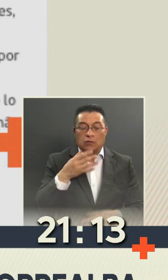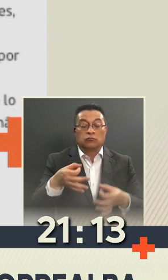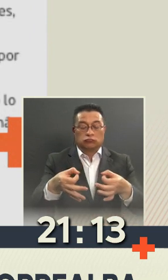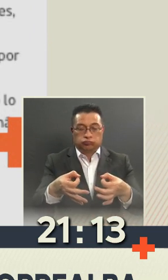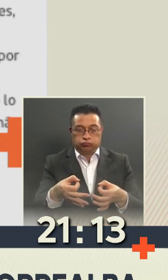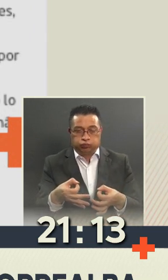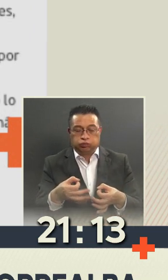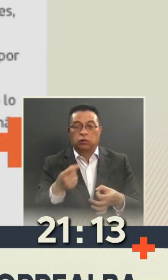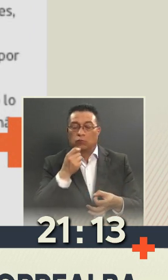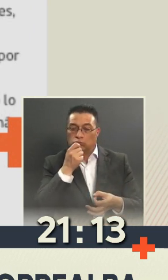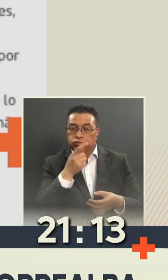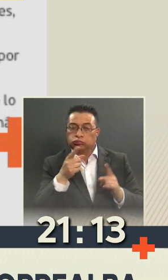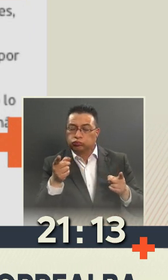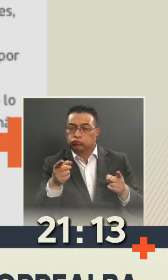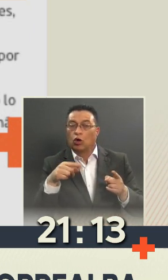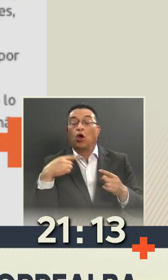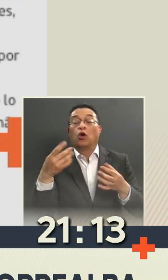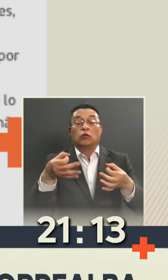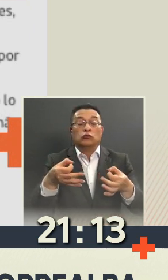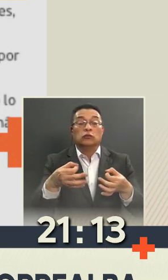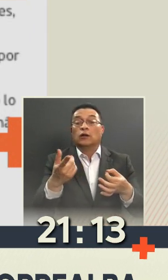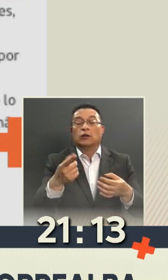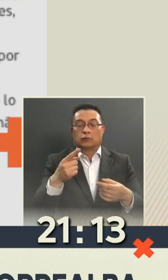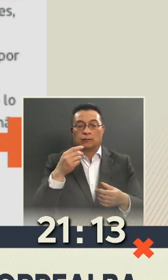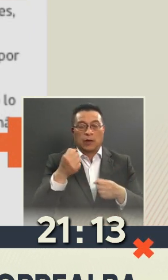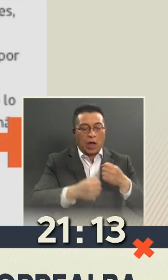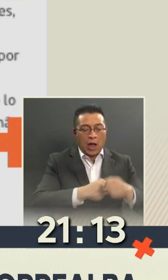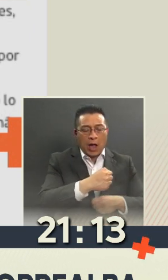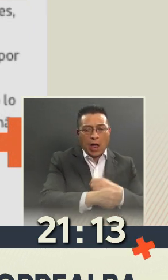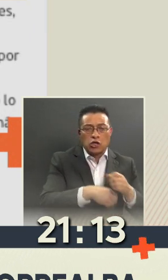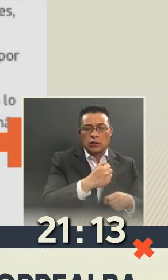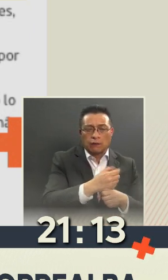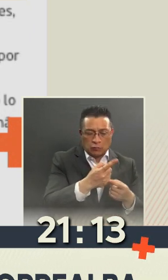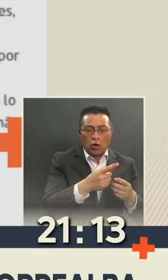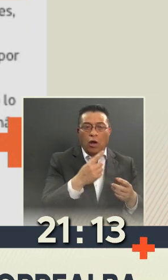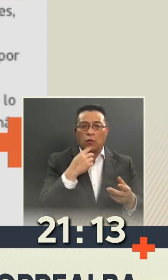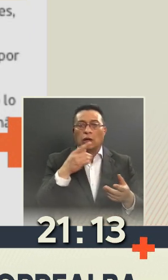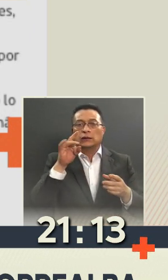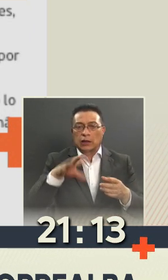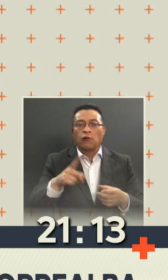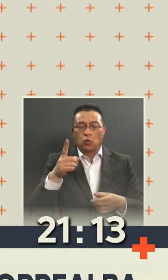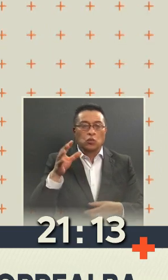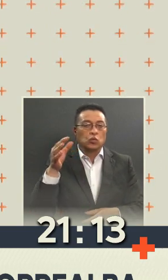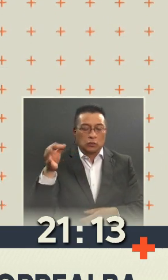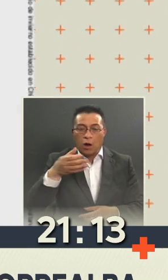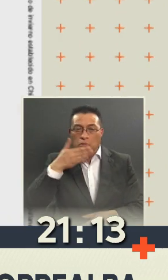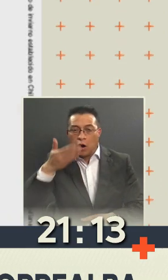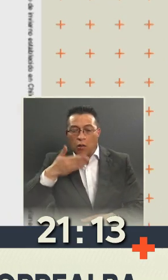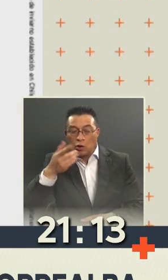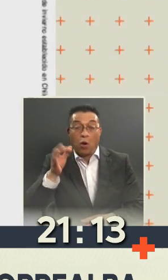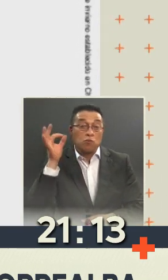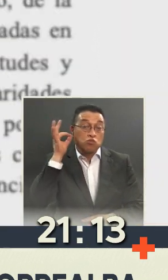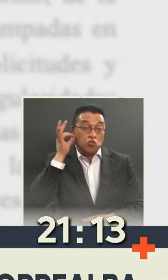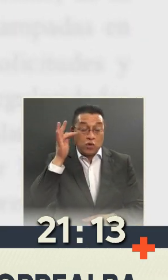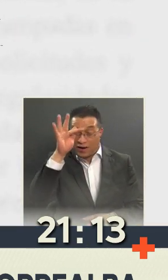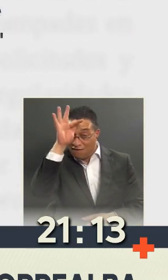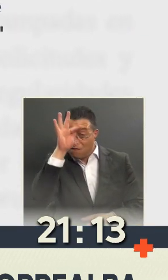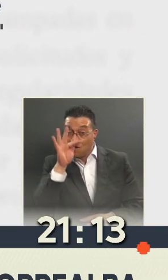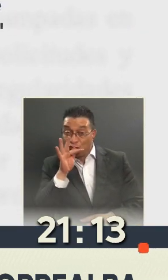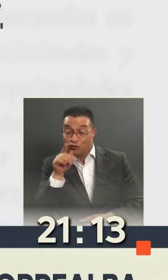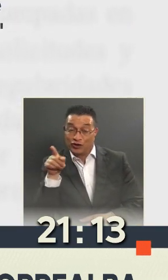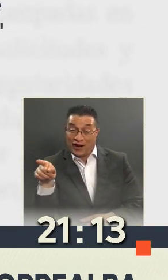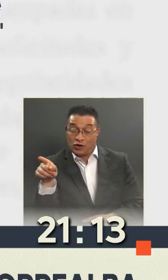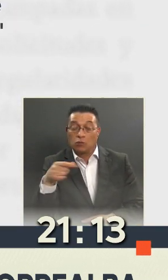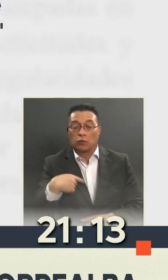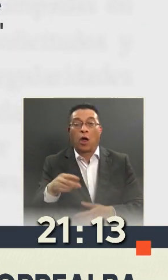los últimos años de la gestión de Torrealba, ofensiva luego de conocerse el testimonio ante fiscalía de una funcionaria, quien recibía sobres